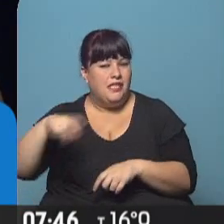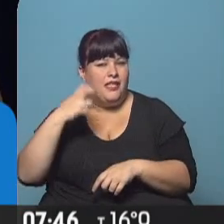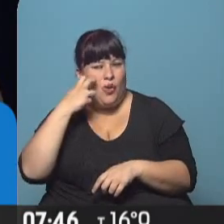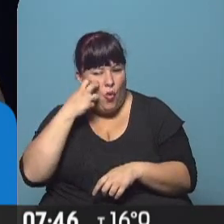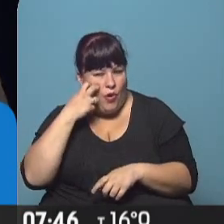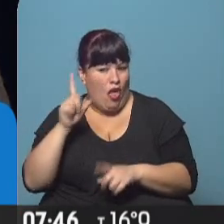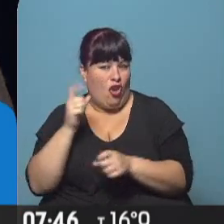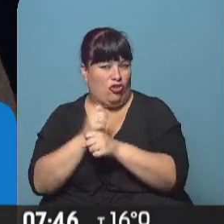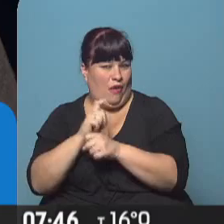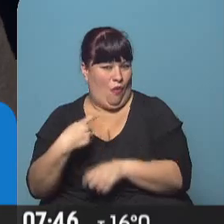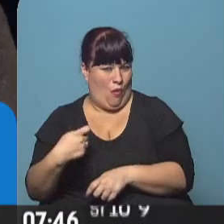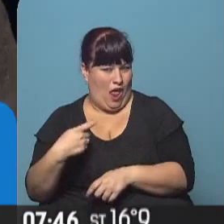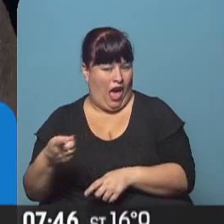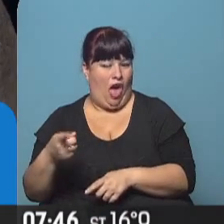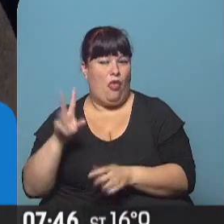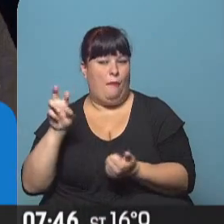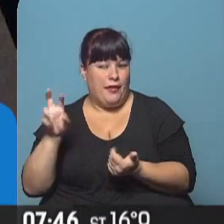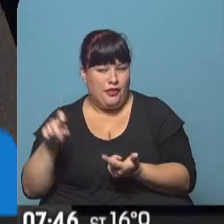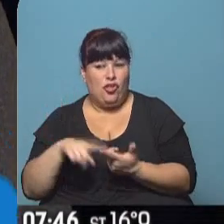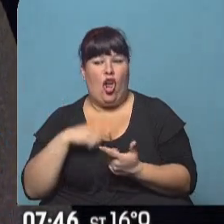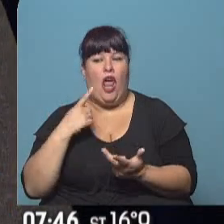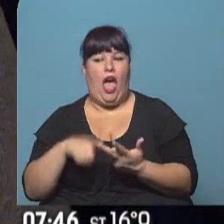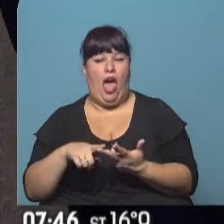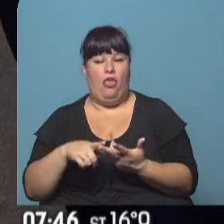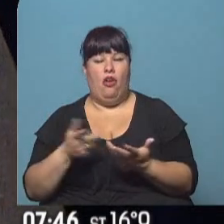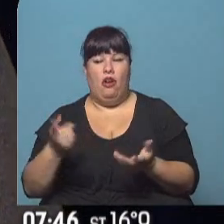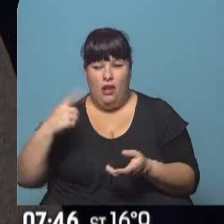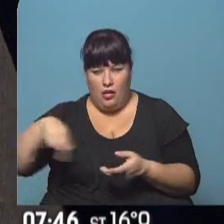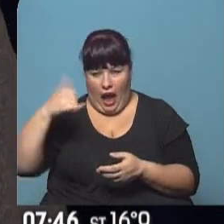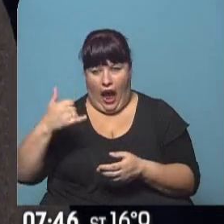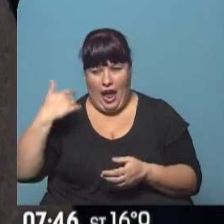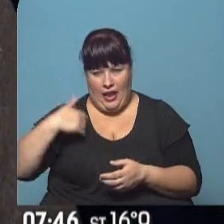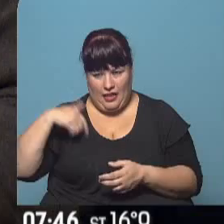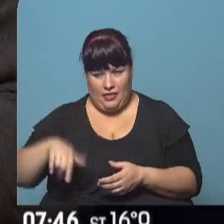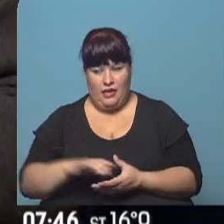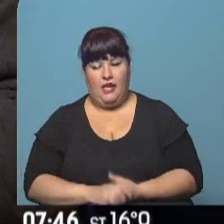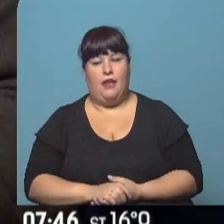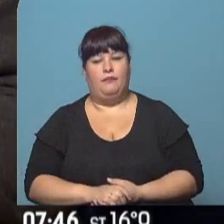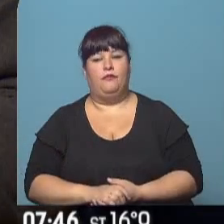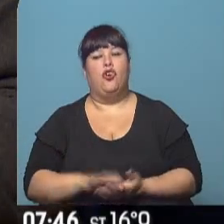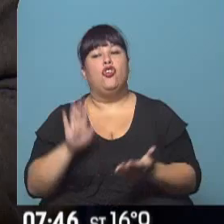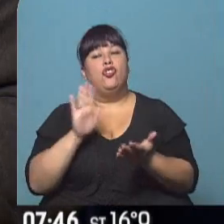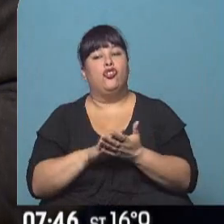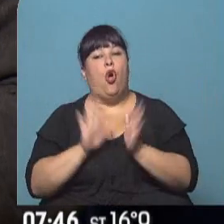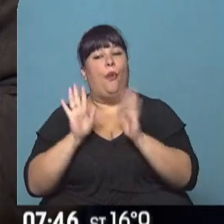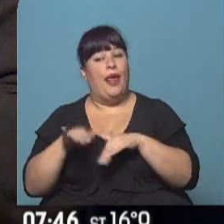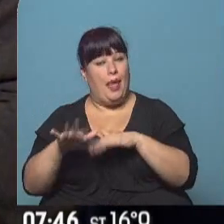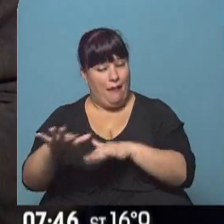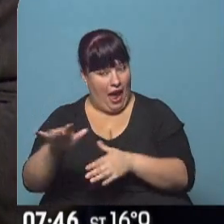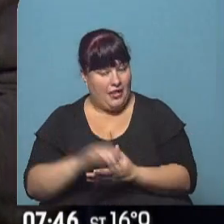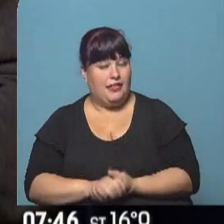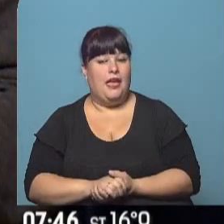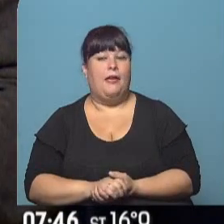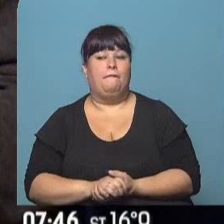los pasivos, los jubilados, los pensionados que tenemos en nuestro país. Con respecto a la marcha,